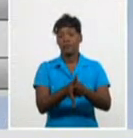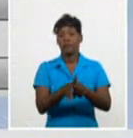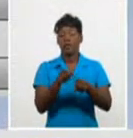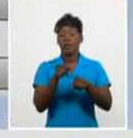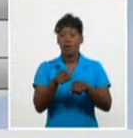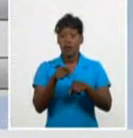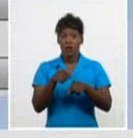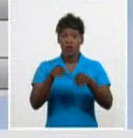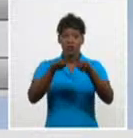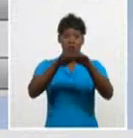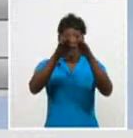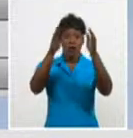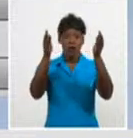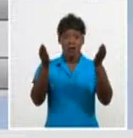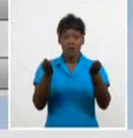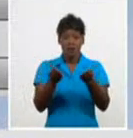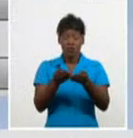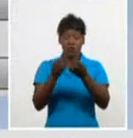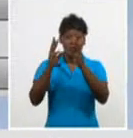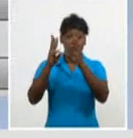mundo, eso hace que se acumulen